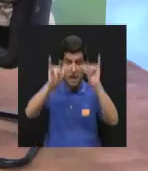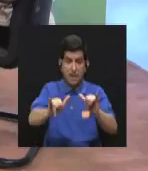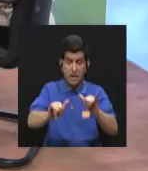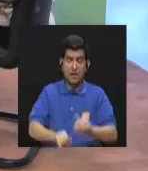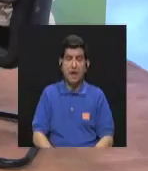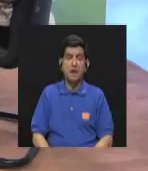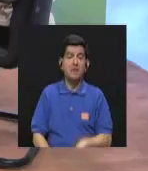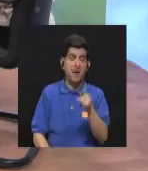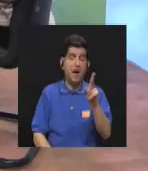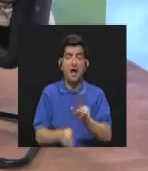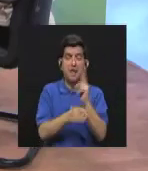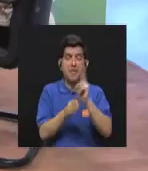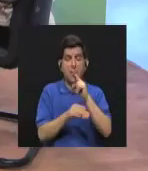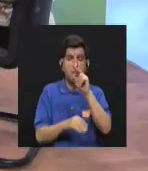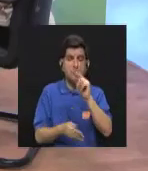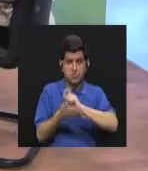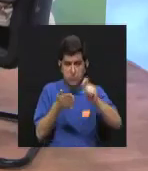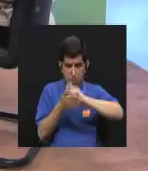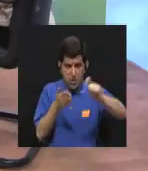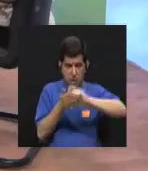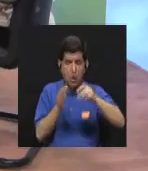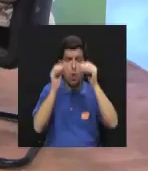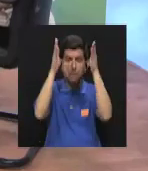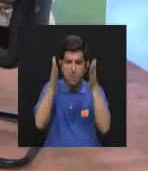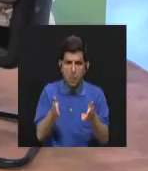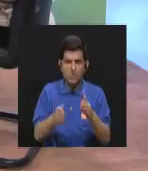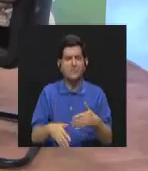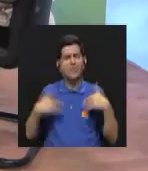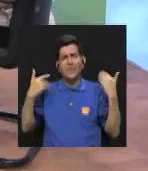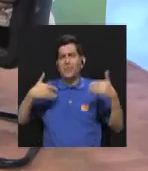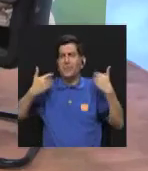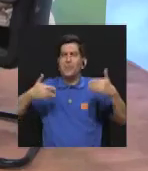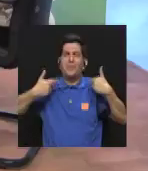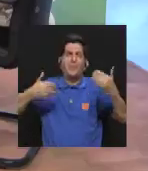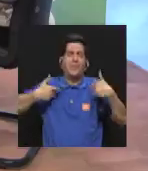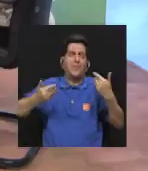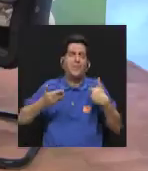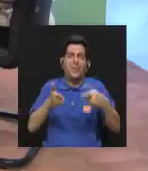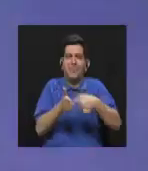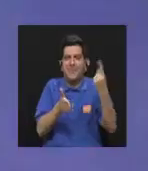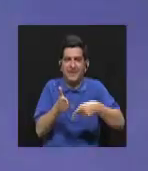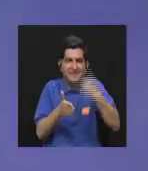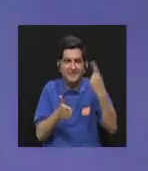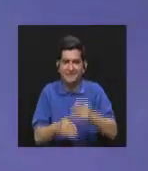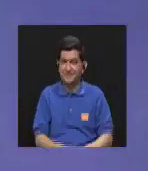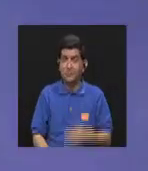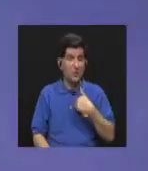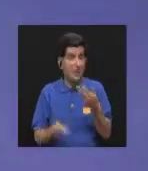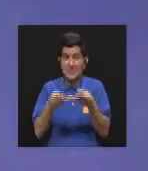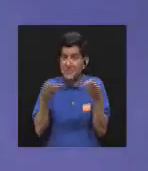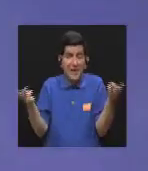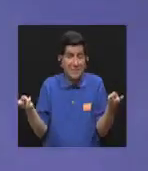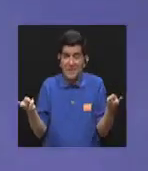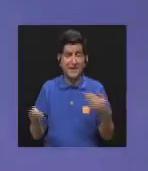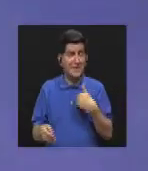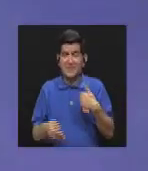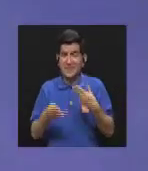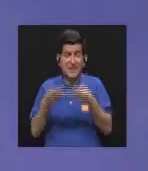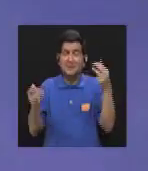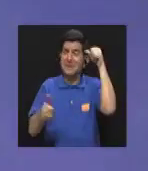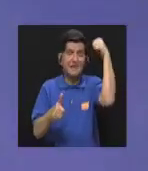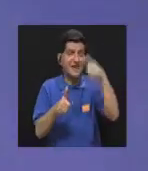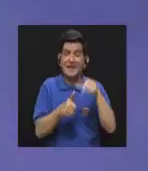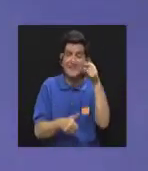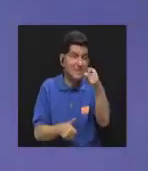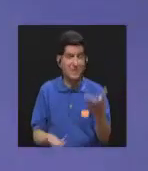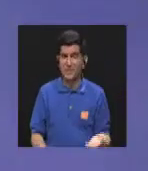queda ahí, queda de consulta, claro, en las escuelas. La gente, los maestros estaban muy contentos en algunos casos, porque no tienen material, es que no tienen material